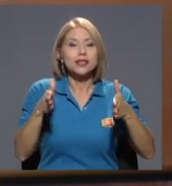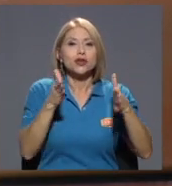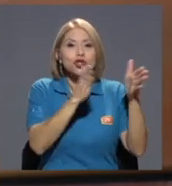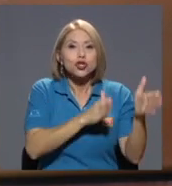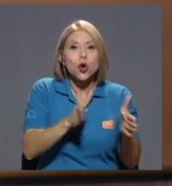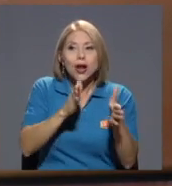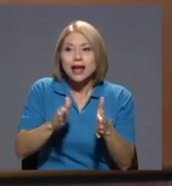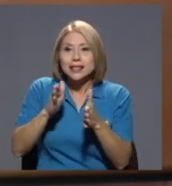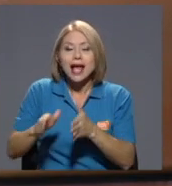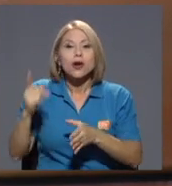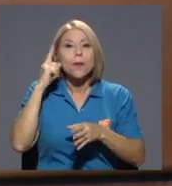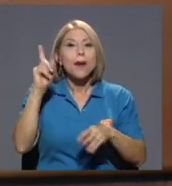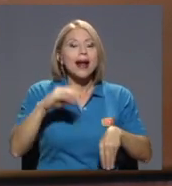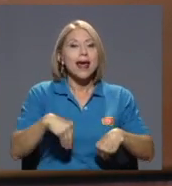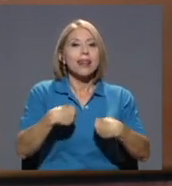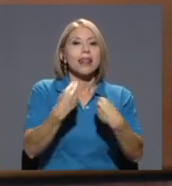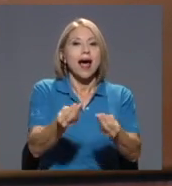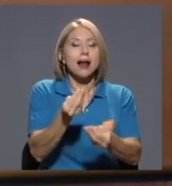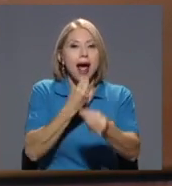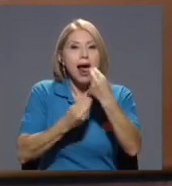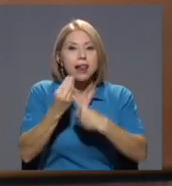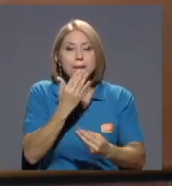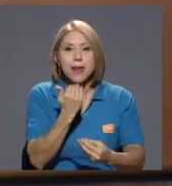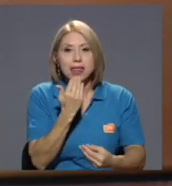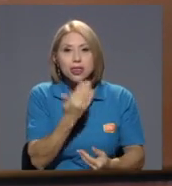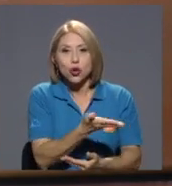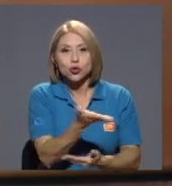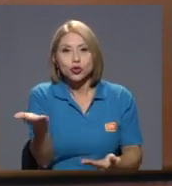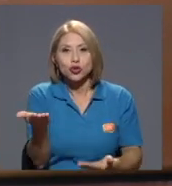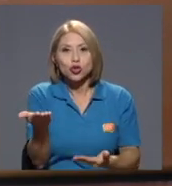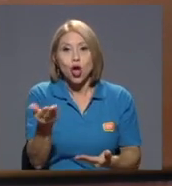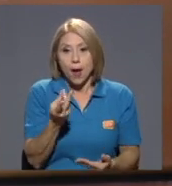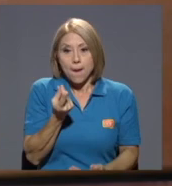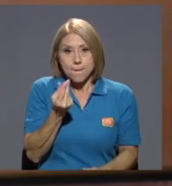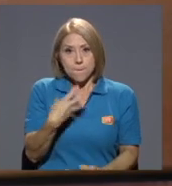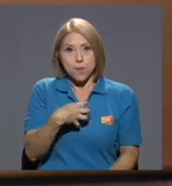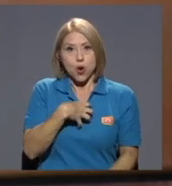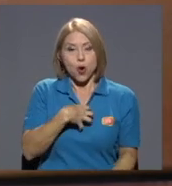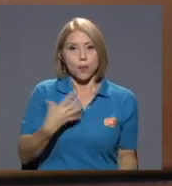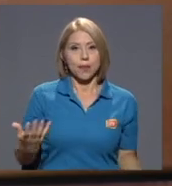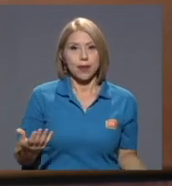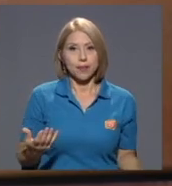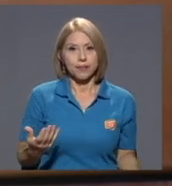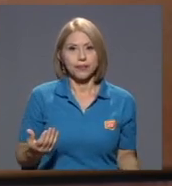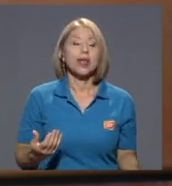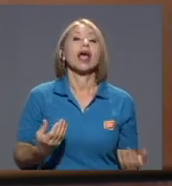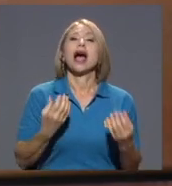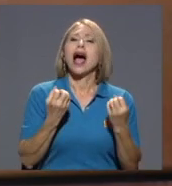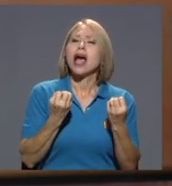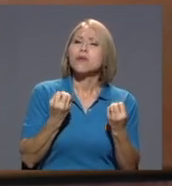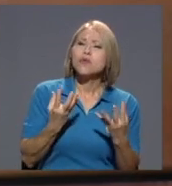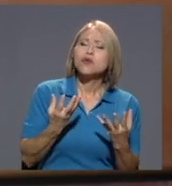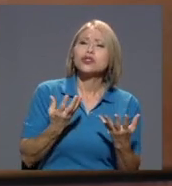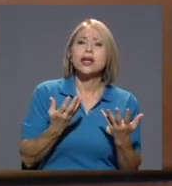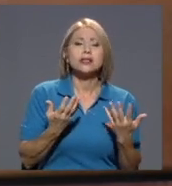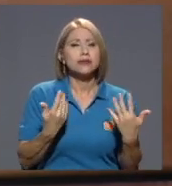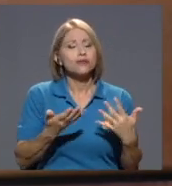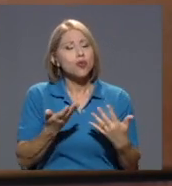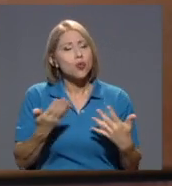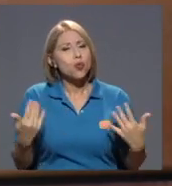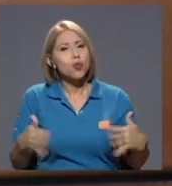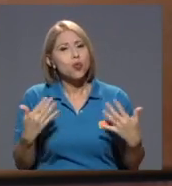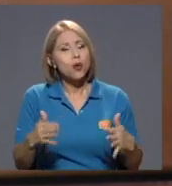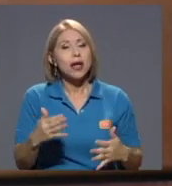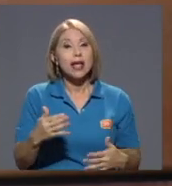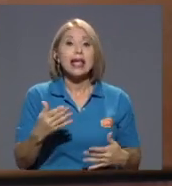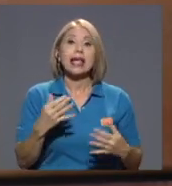los alimentos hasta caso de negocio propio hay mucha sensibilidad y es una que son muy linda que dicho que ustedes hacen